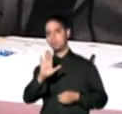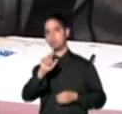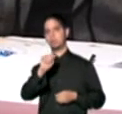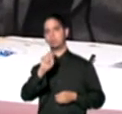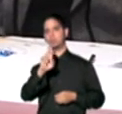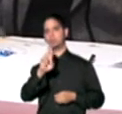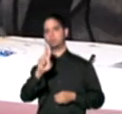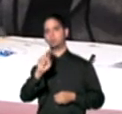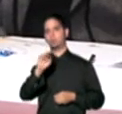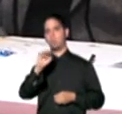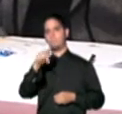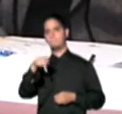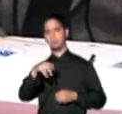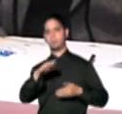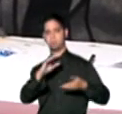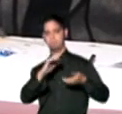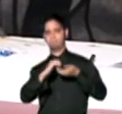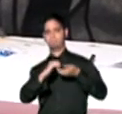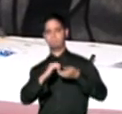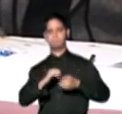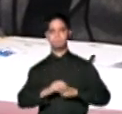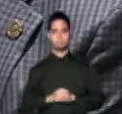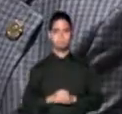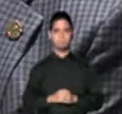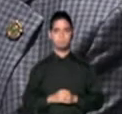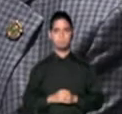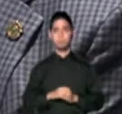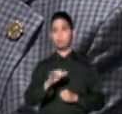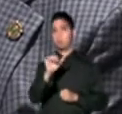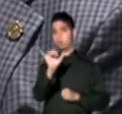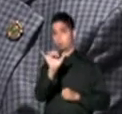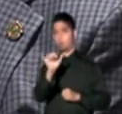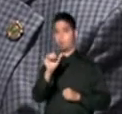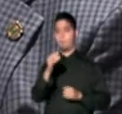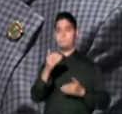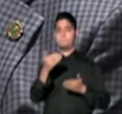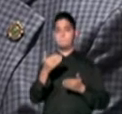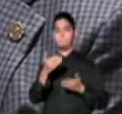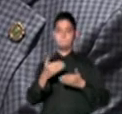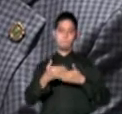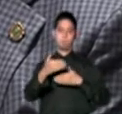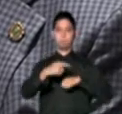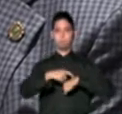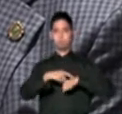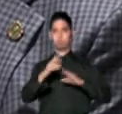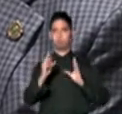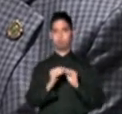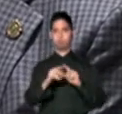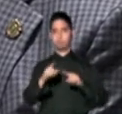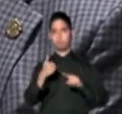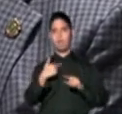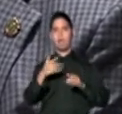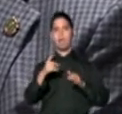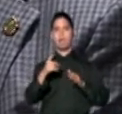El próximo foro de la Cámara de Comercio será sobre la Ley de Transformación y Flexibilidad Laboral